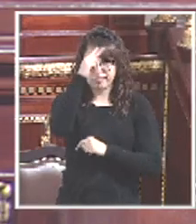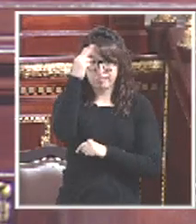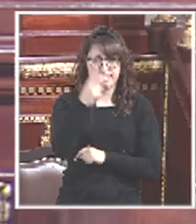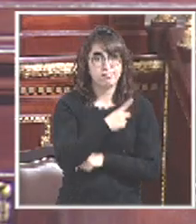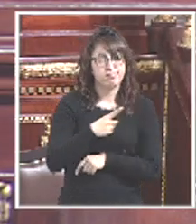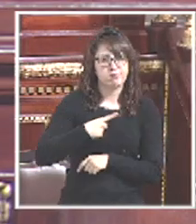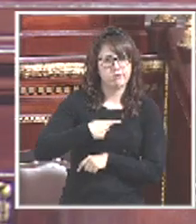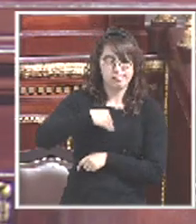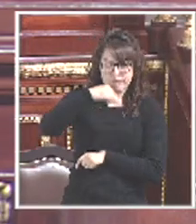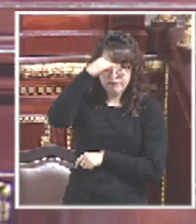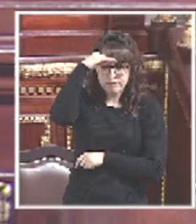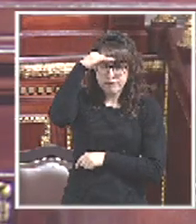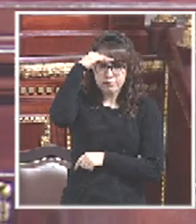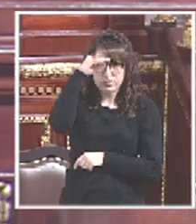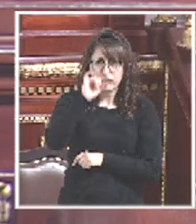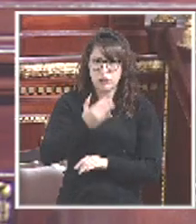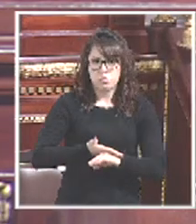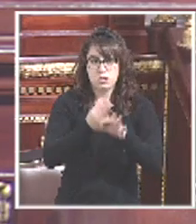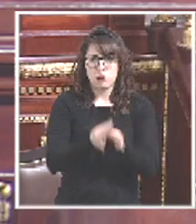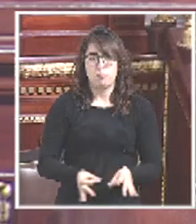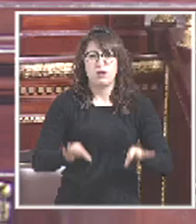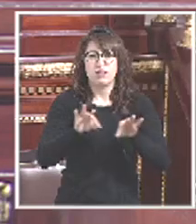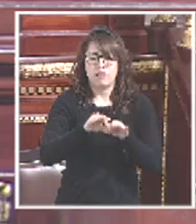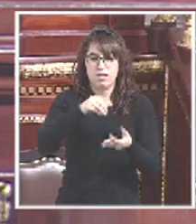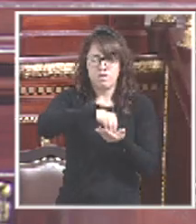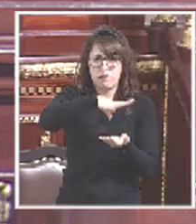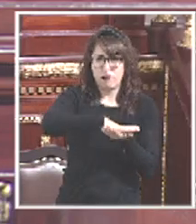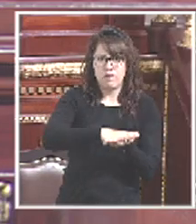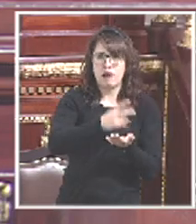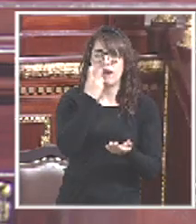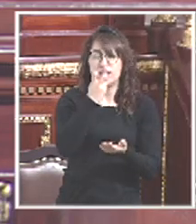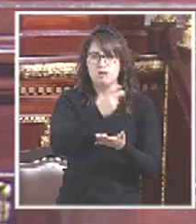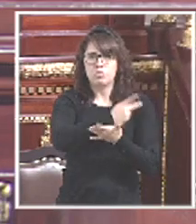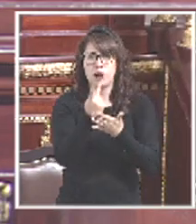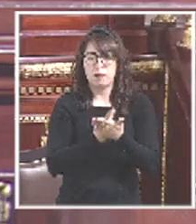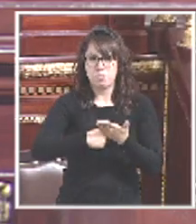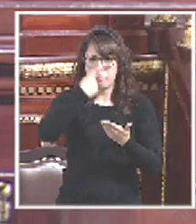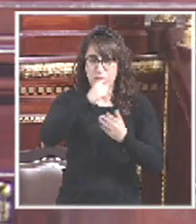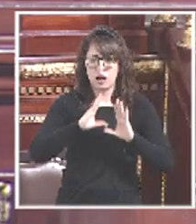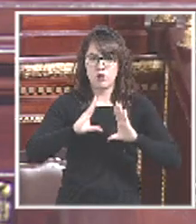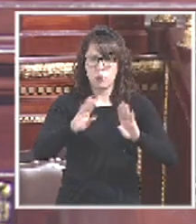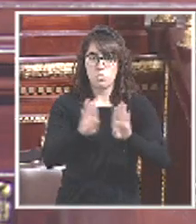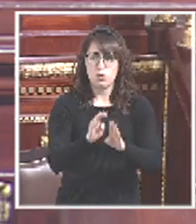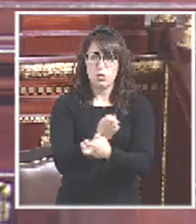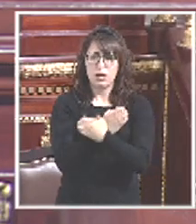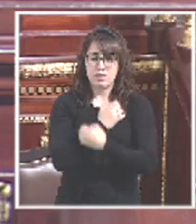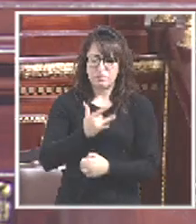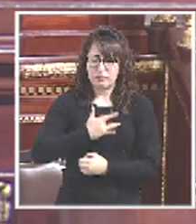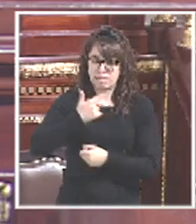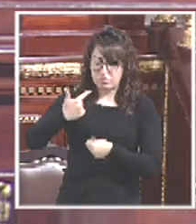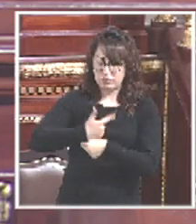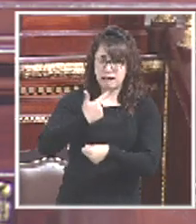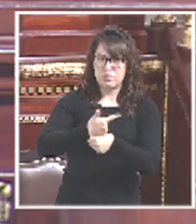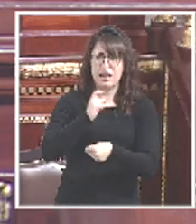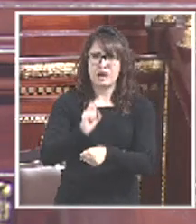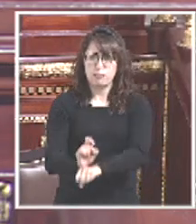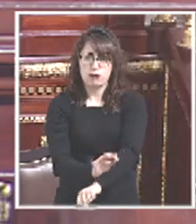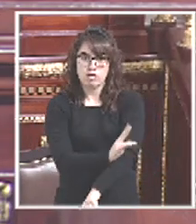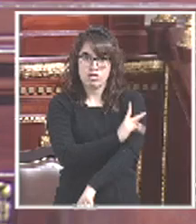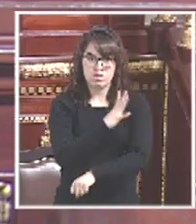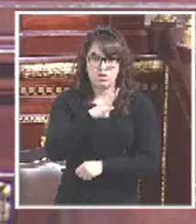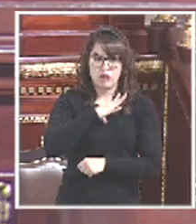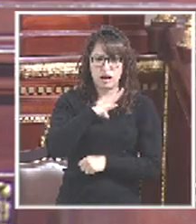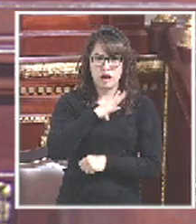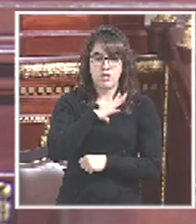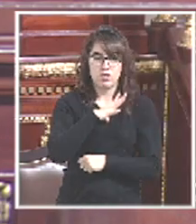la importancia de integrar la salud mental y la educación socioemocional en los planes de estudio, cuando lo que se plantea es